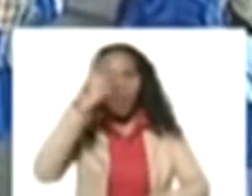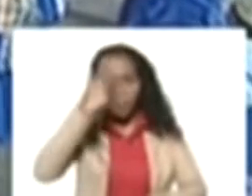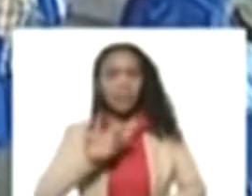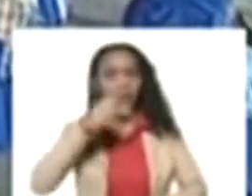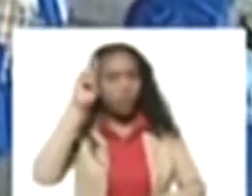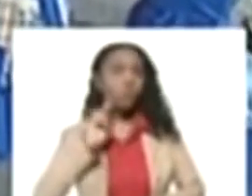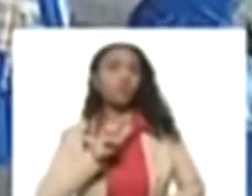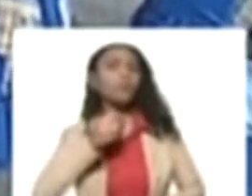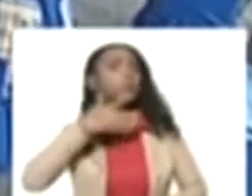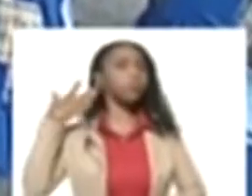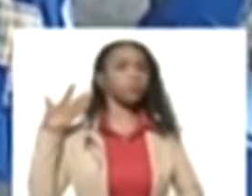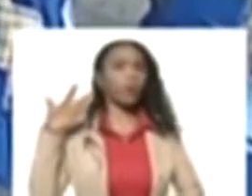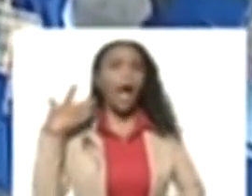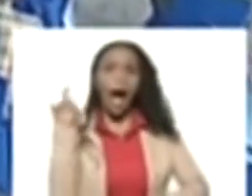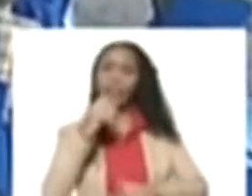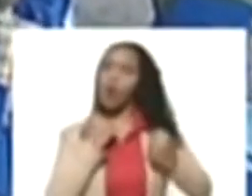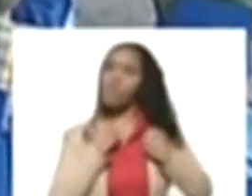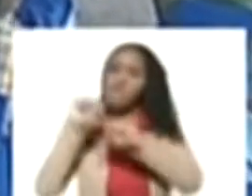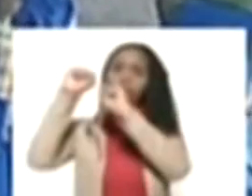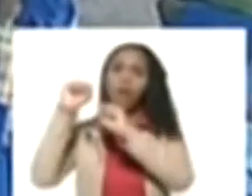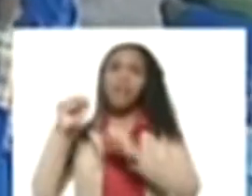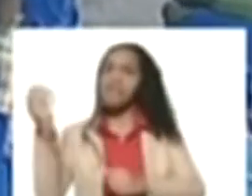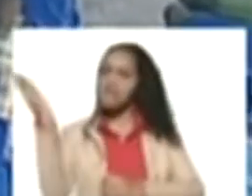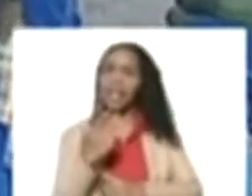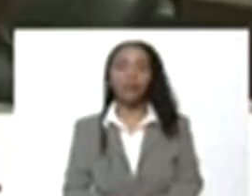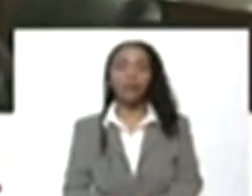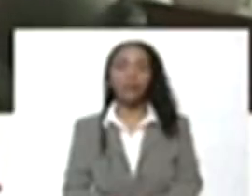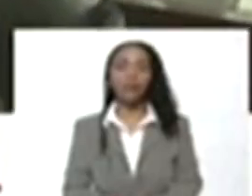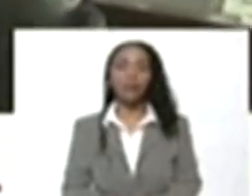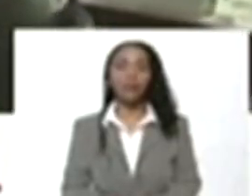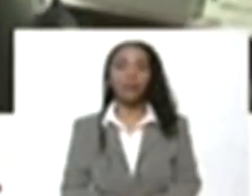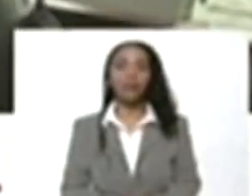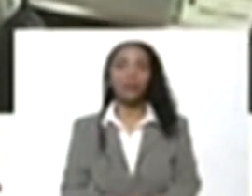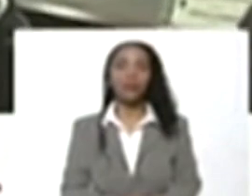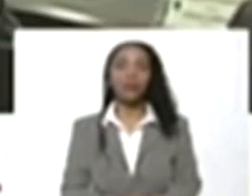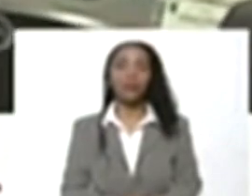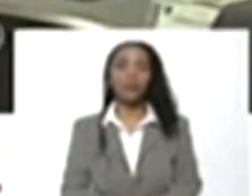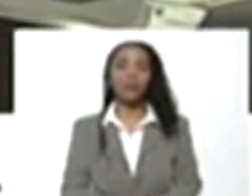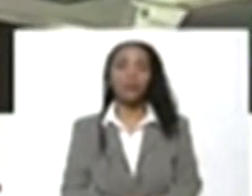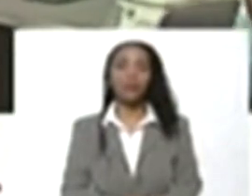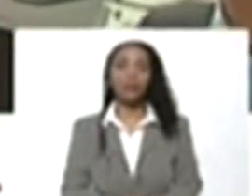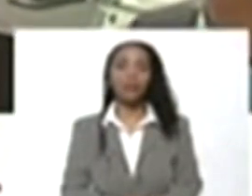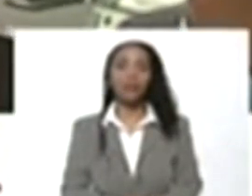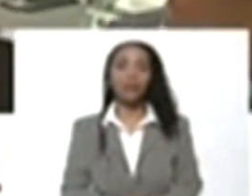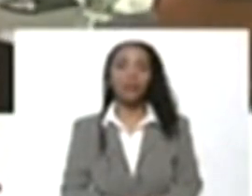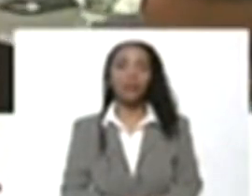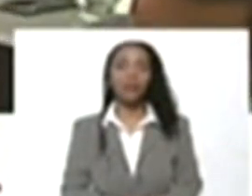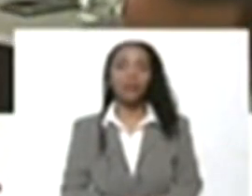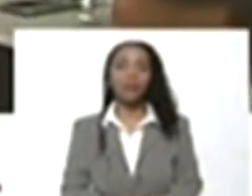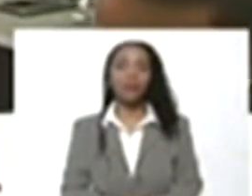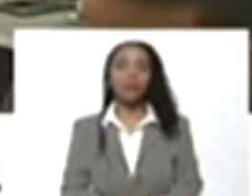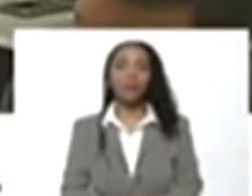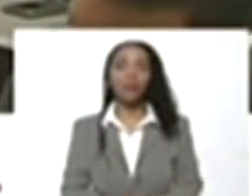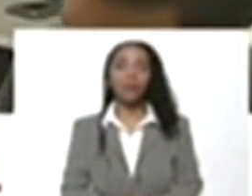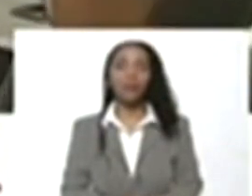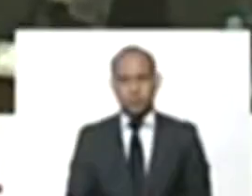sabrá responder todas las agresiones, vengan de donde vengan. La Asamblea Nacional ya había pedido el martes la expulsión